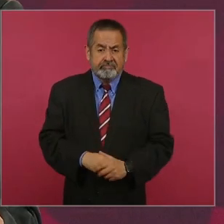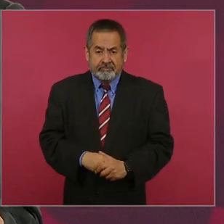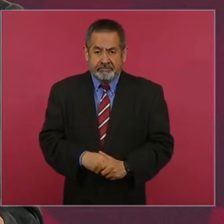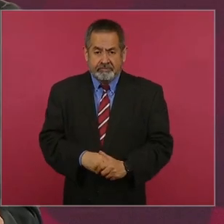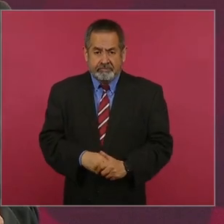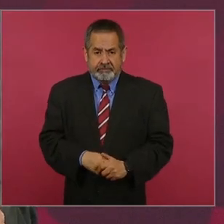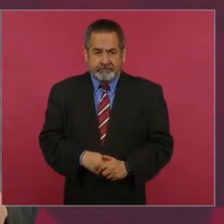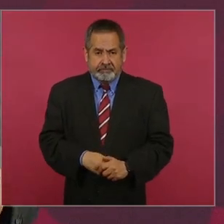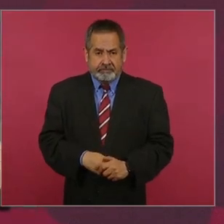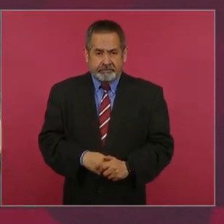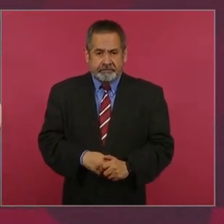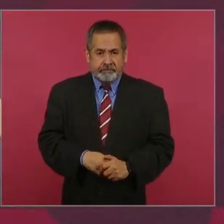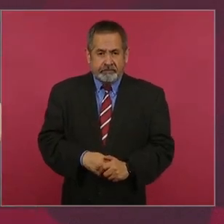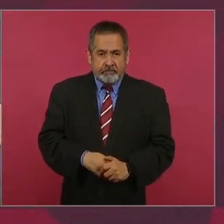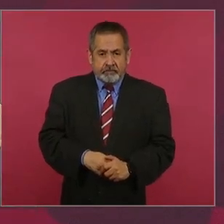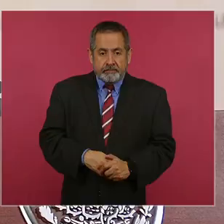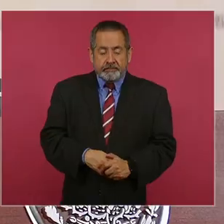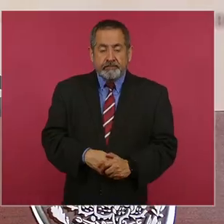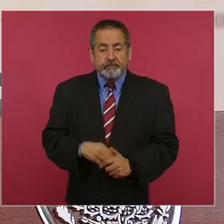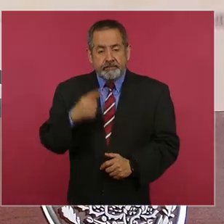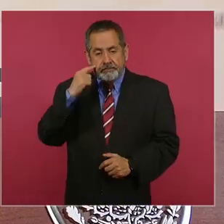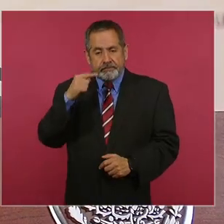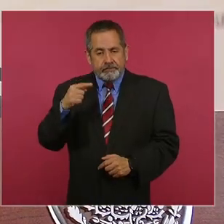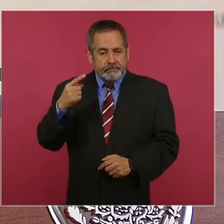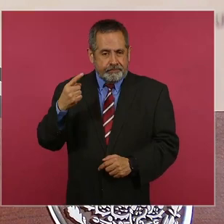colocando postes